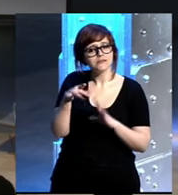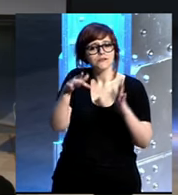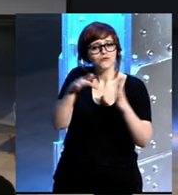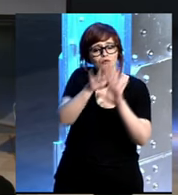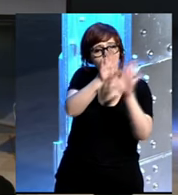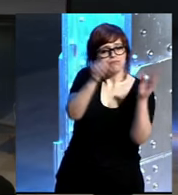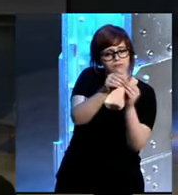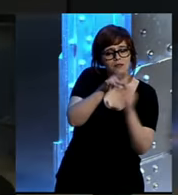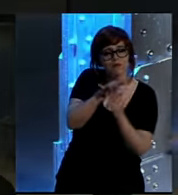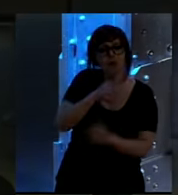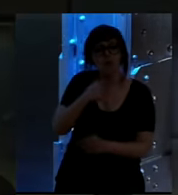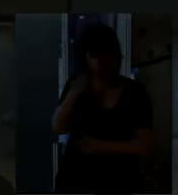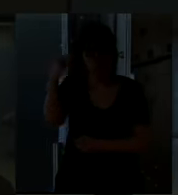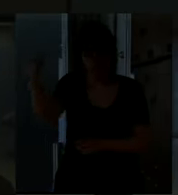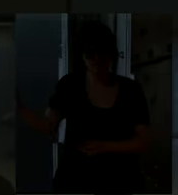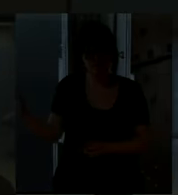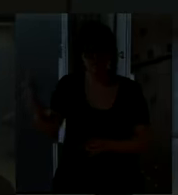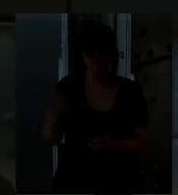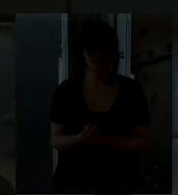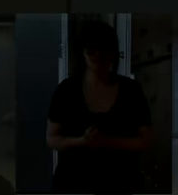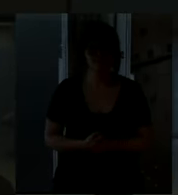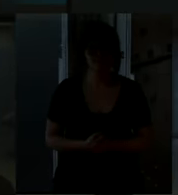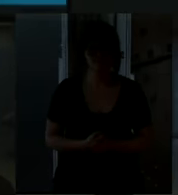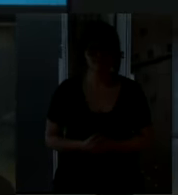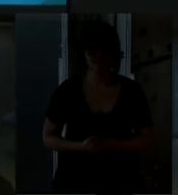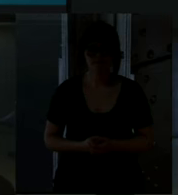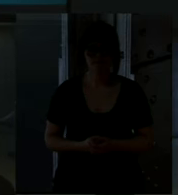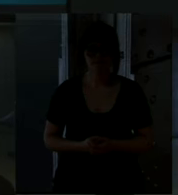palabra, Sonia, cuando quieras.